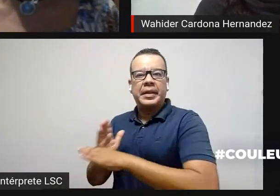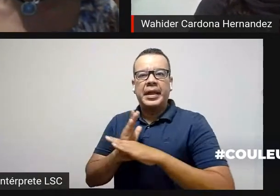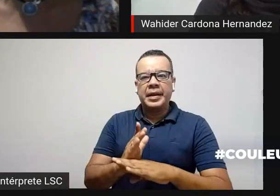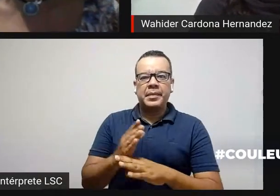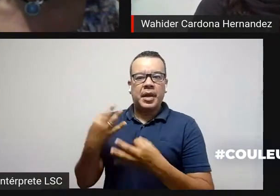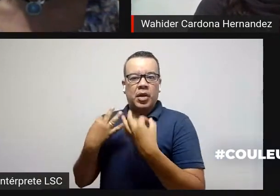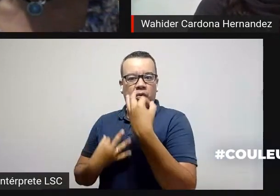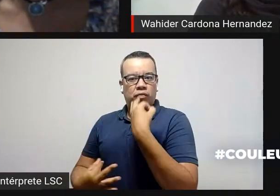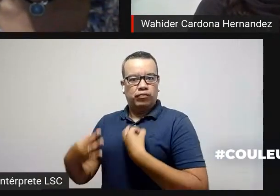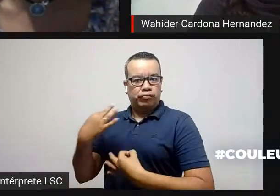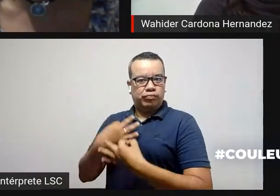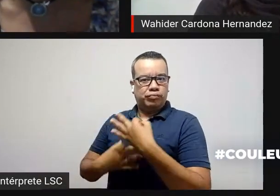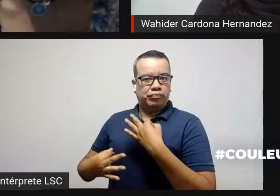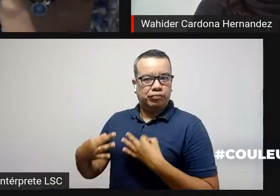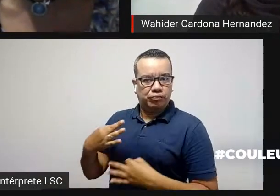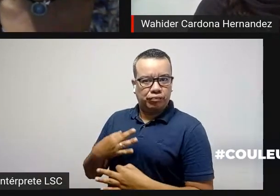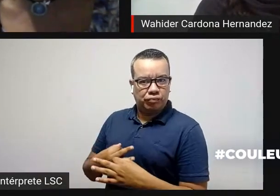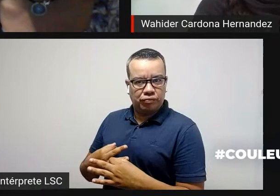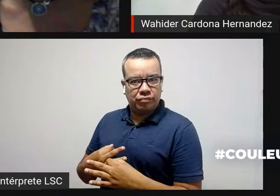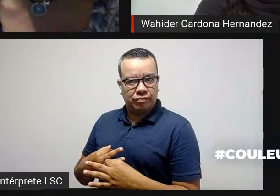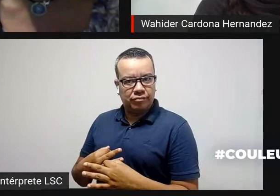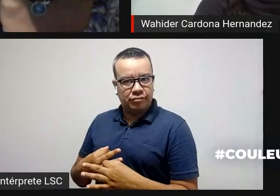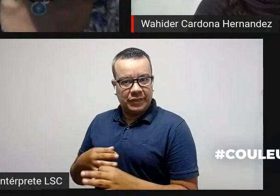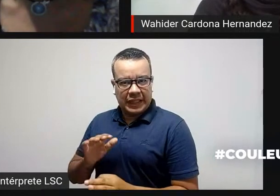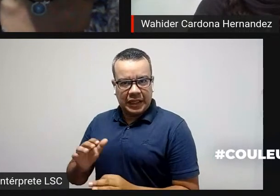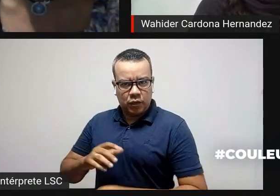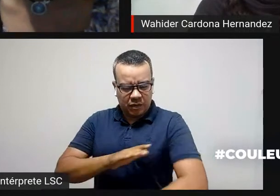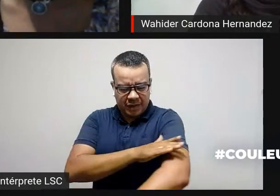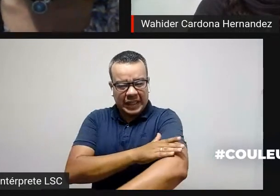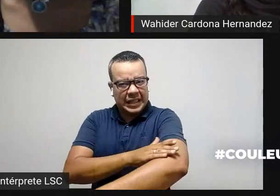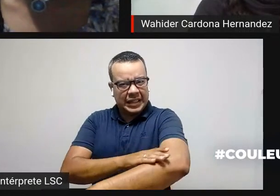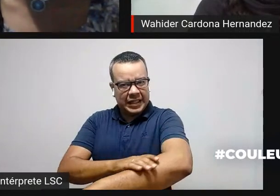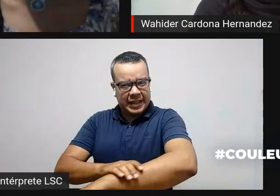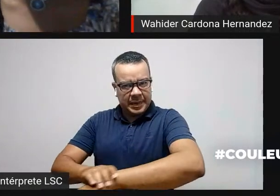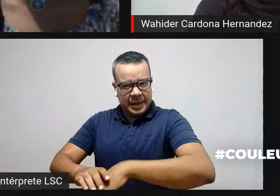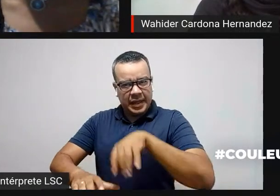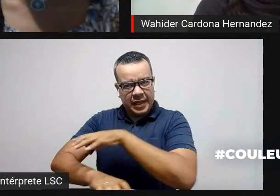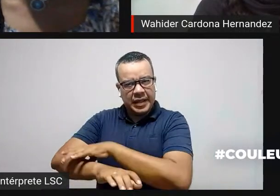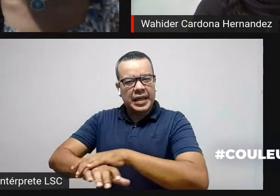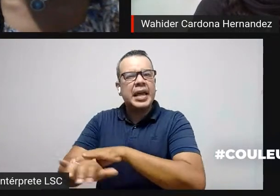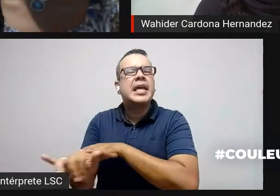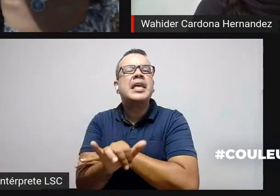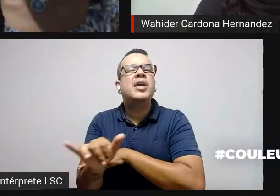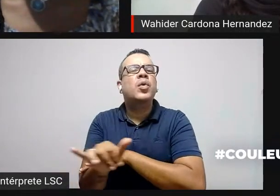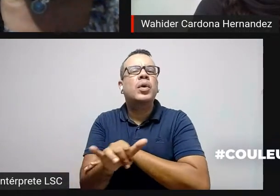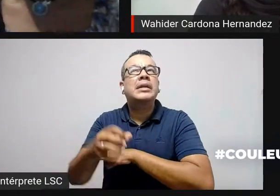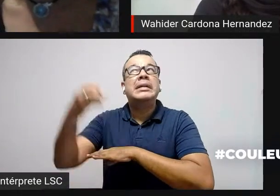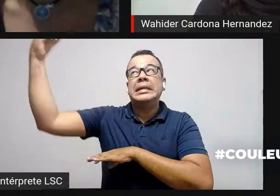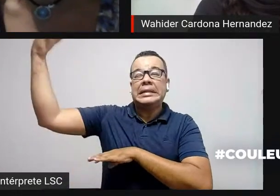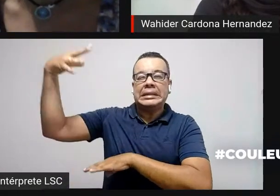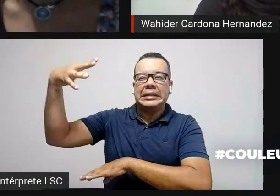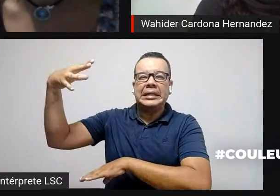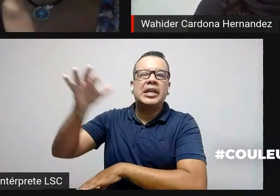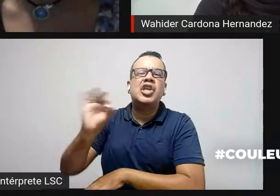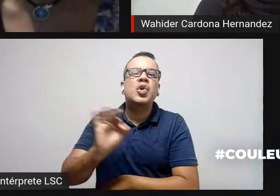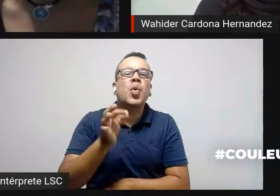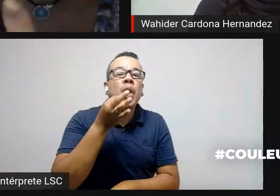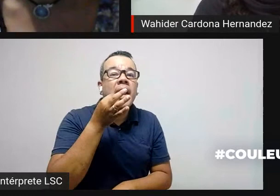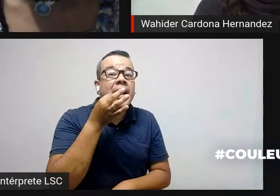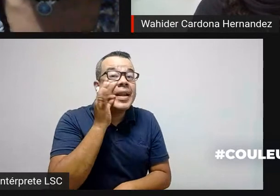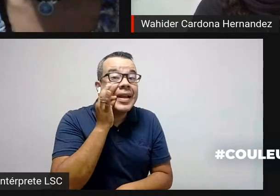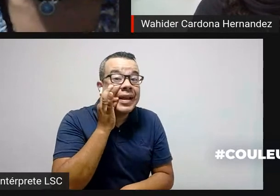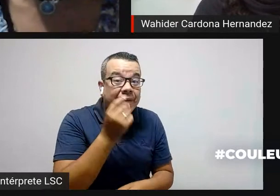se tuesta como el café de nuestras tierras, plácidamente al sol. En la punta de